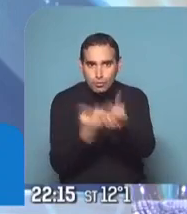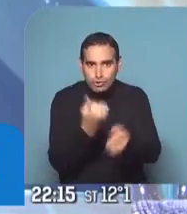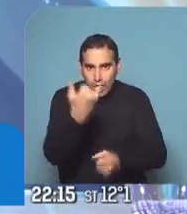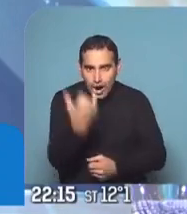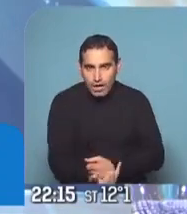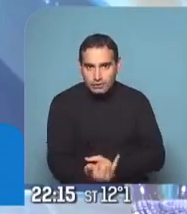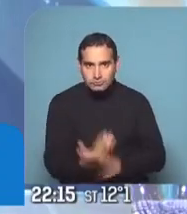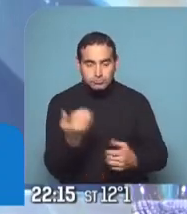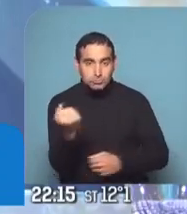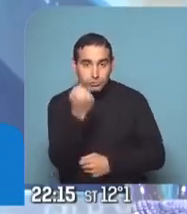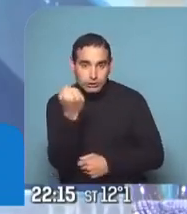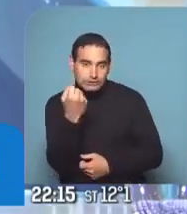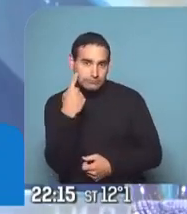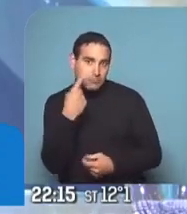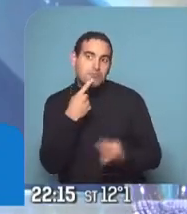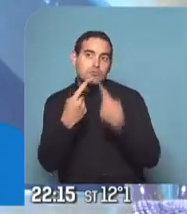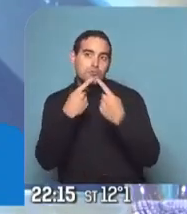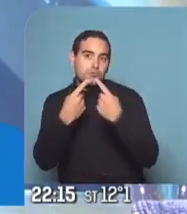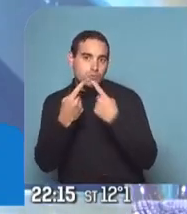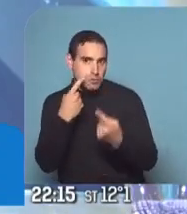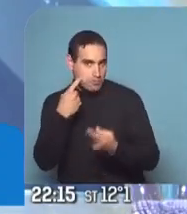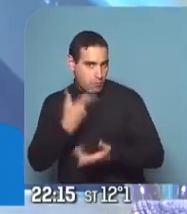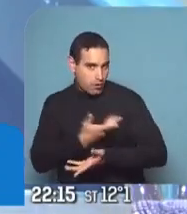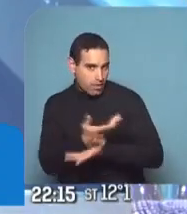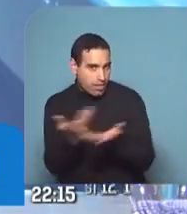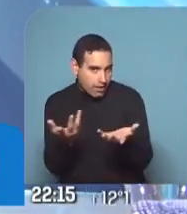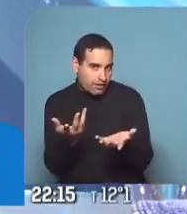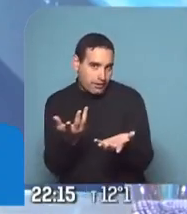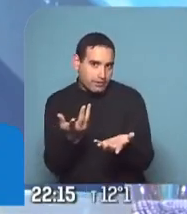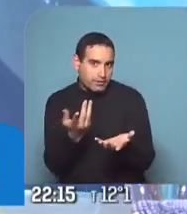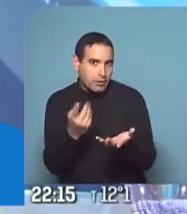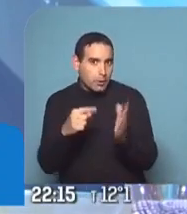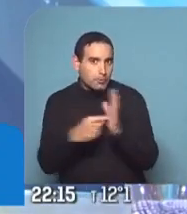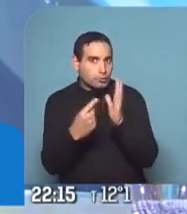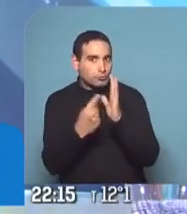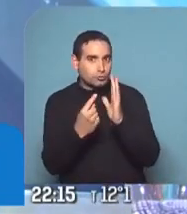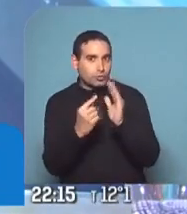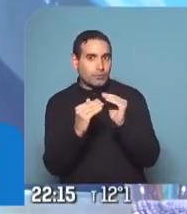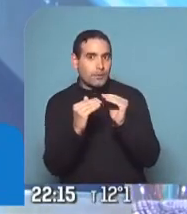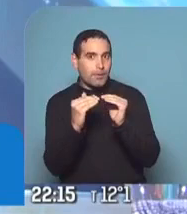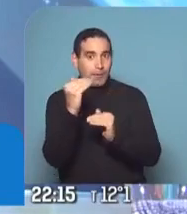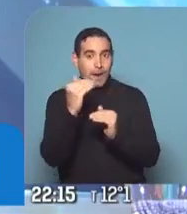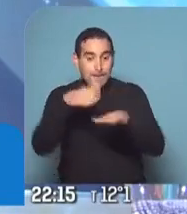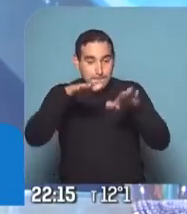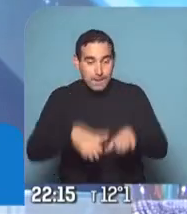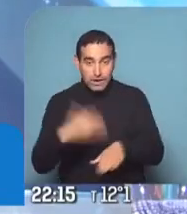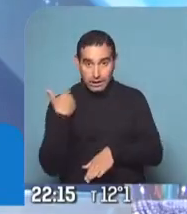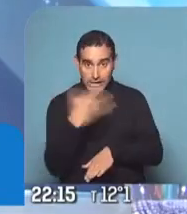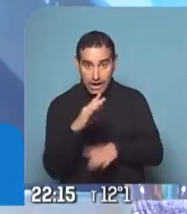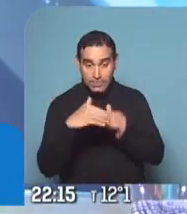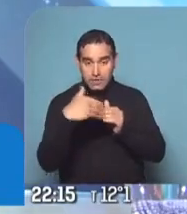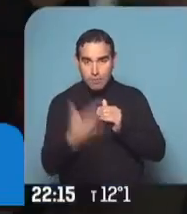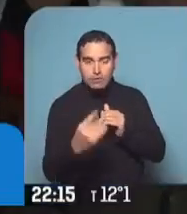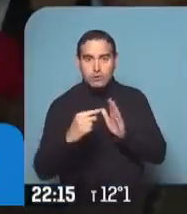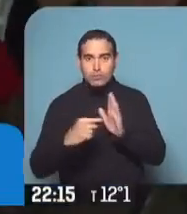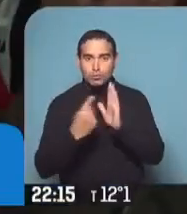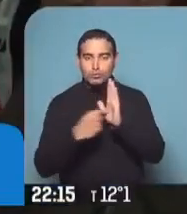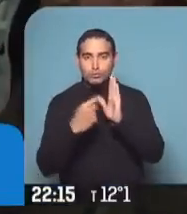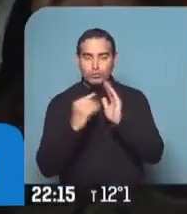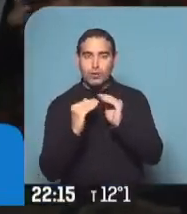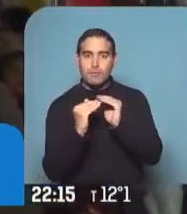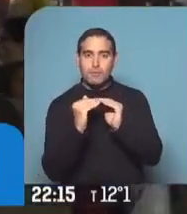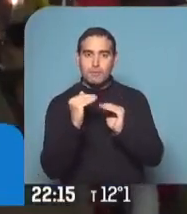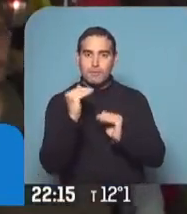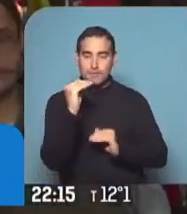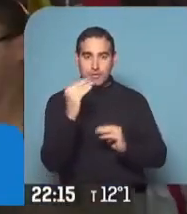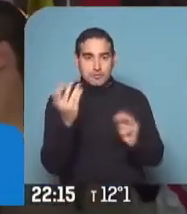inclusive, según las encuestas, subió algunos puntos después del paro general que tuvo Bolsonaro en contra por esta